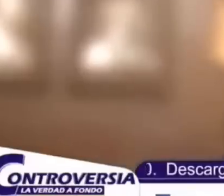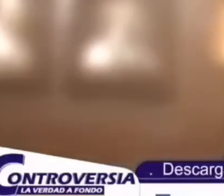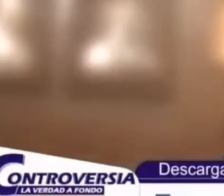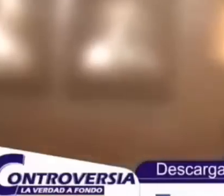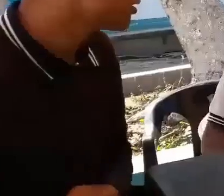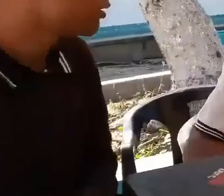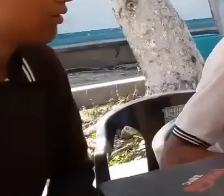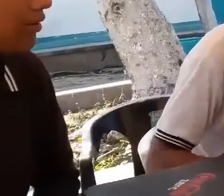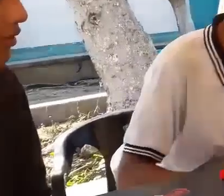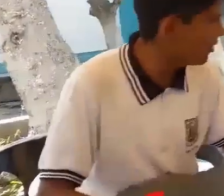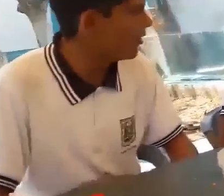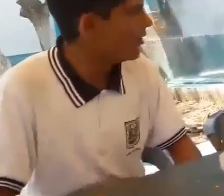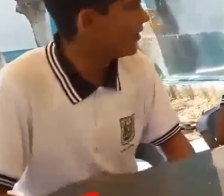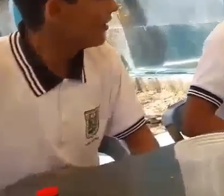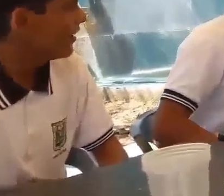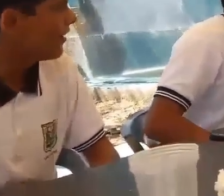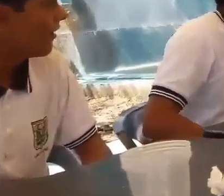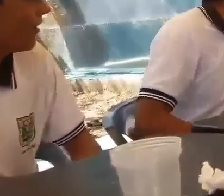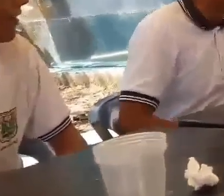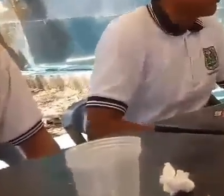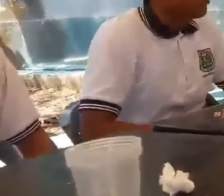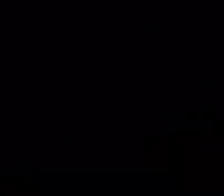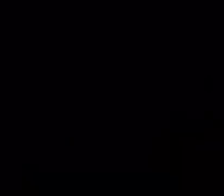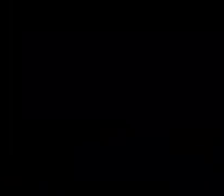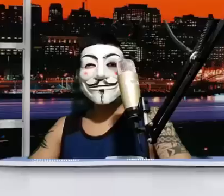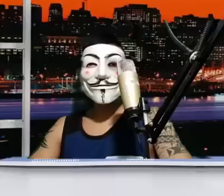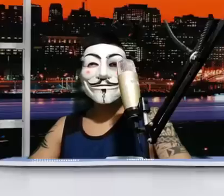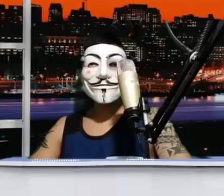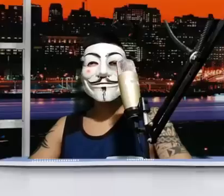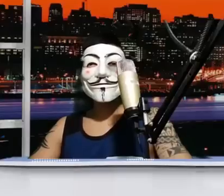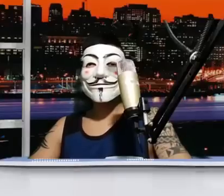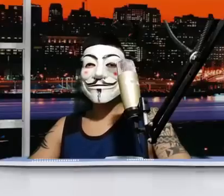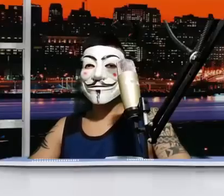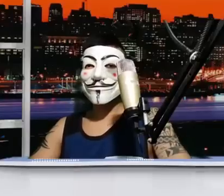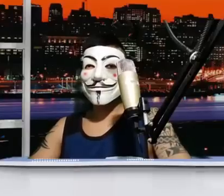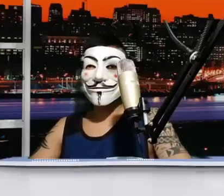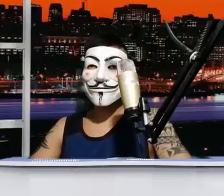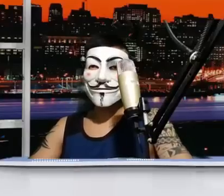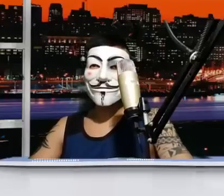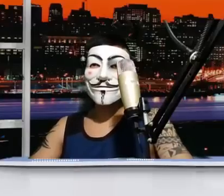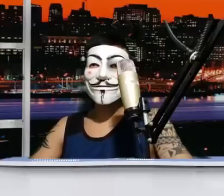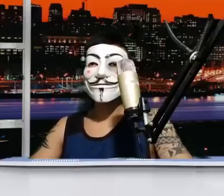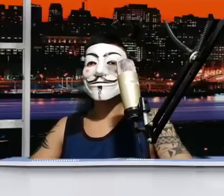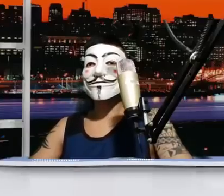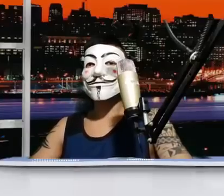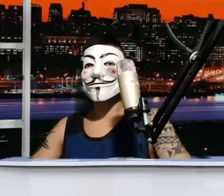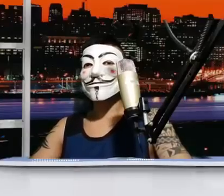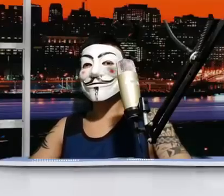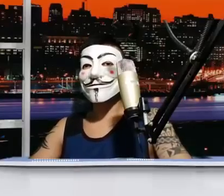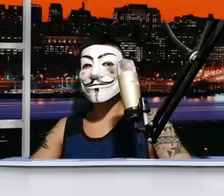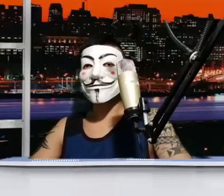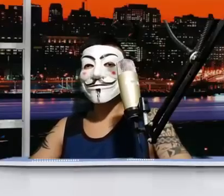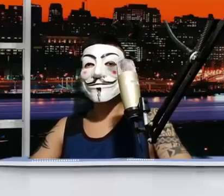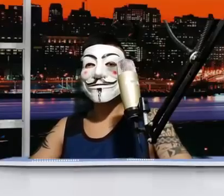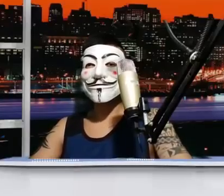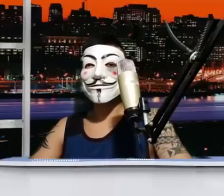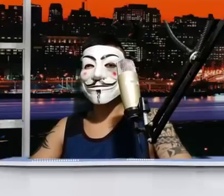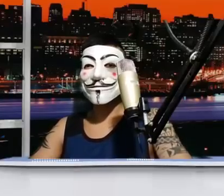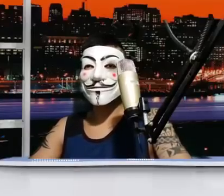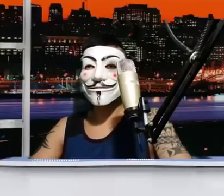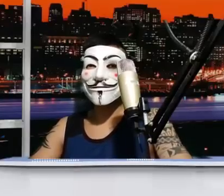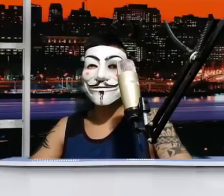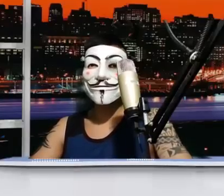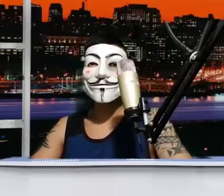no lo va a hacer! ¡Un pendejo! ¡Un pendejo! Y según este maje, los magistrados del Tribunal Supremo Electoral no